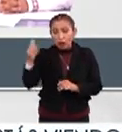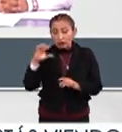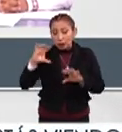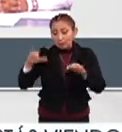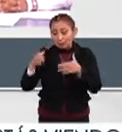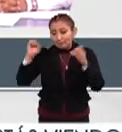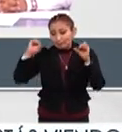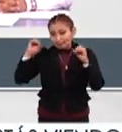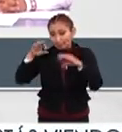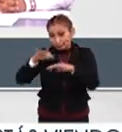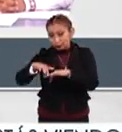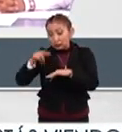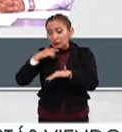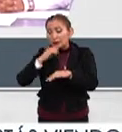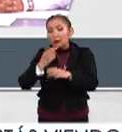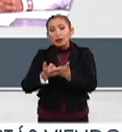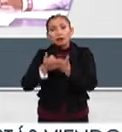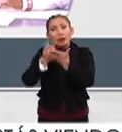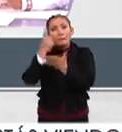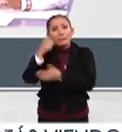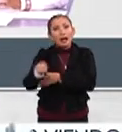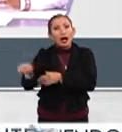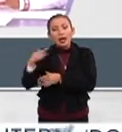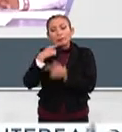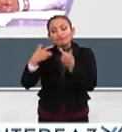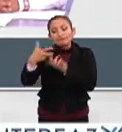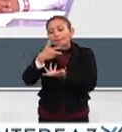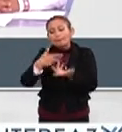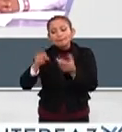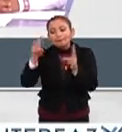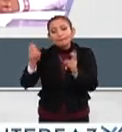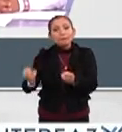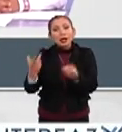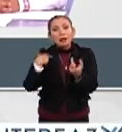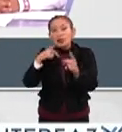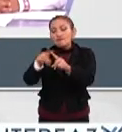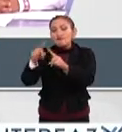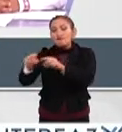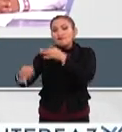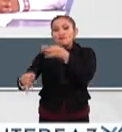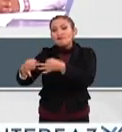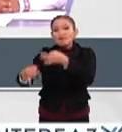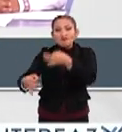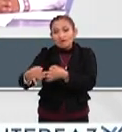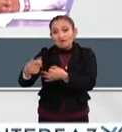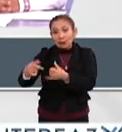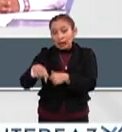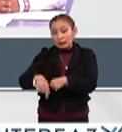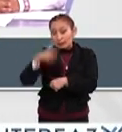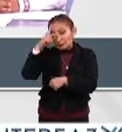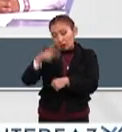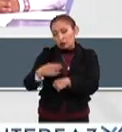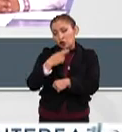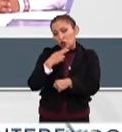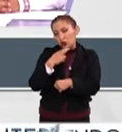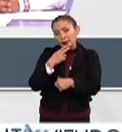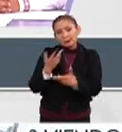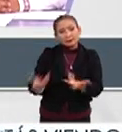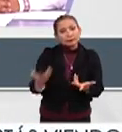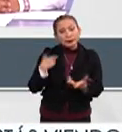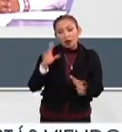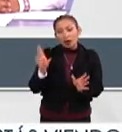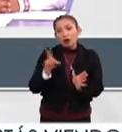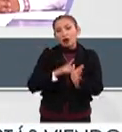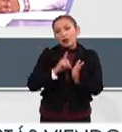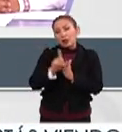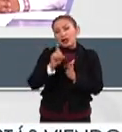Congreso también tiene la importante función de discutir sobre el tema del pluralismo jurídico, que en este país, bueno, se aplica básicamente el derecho